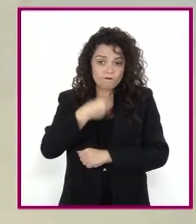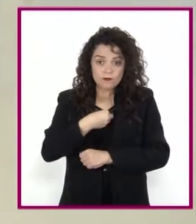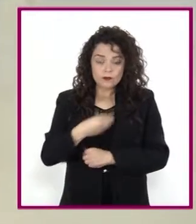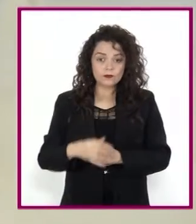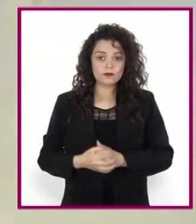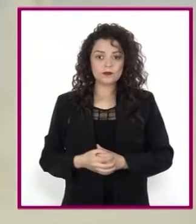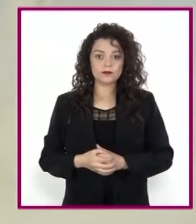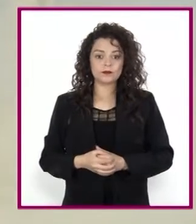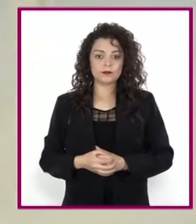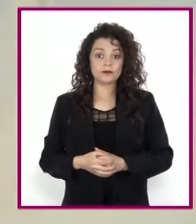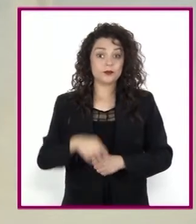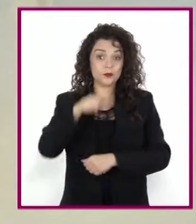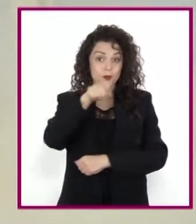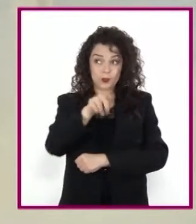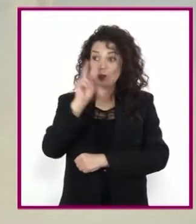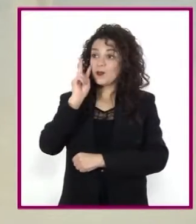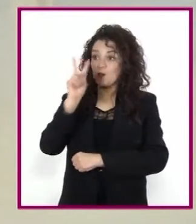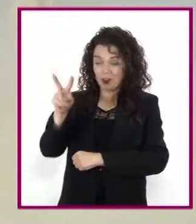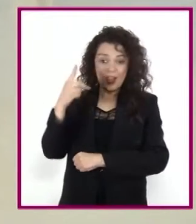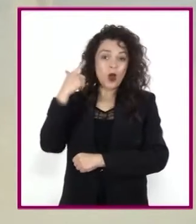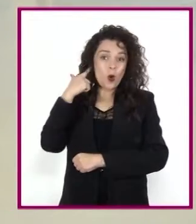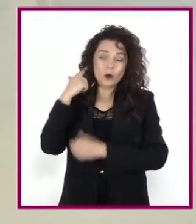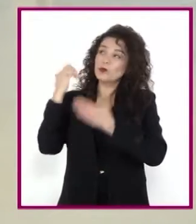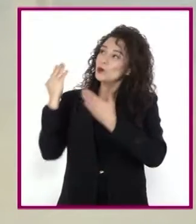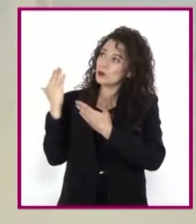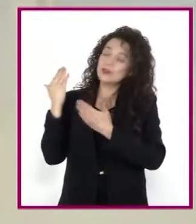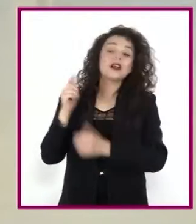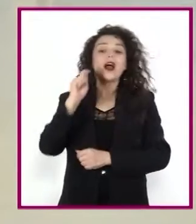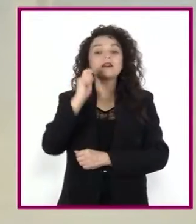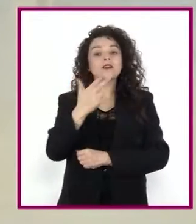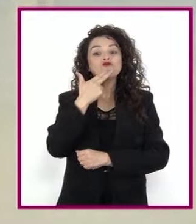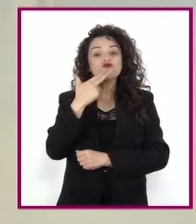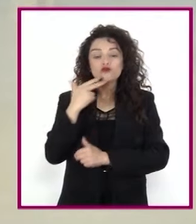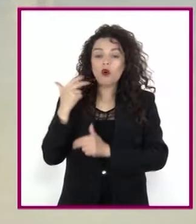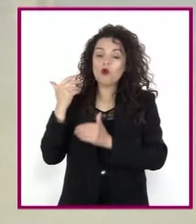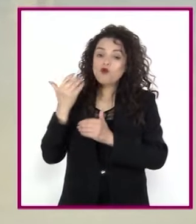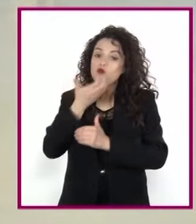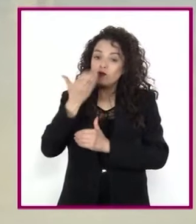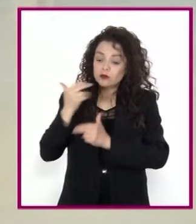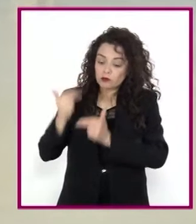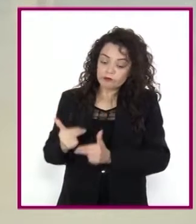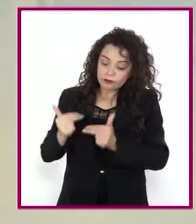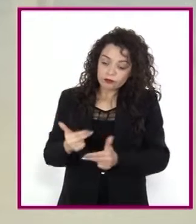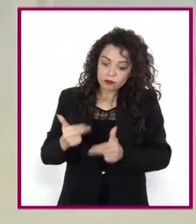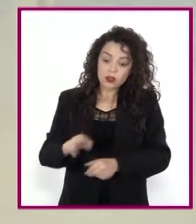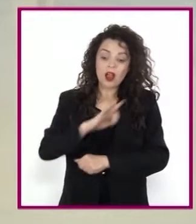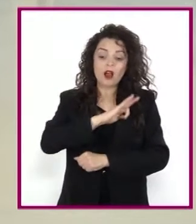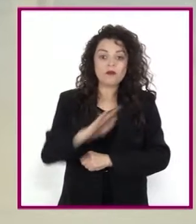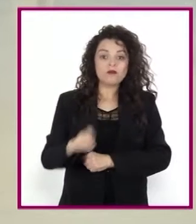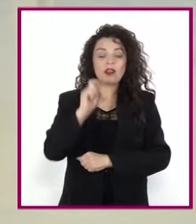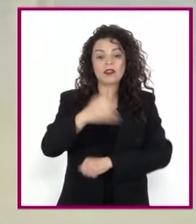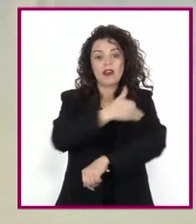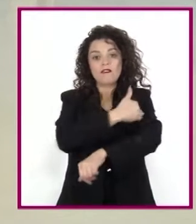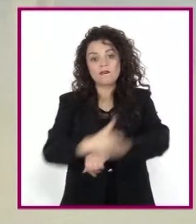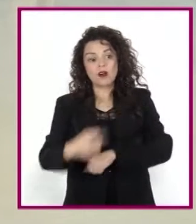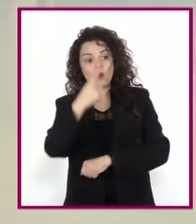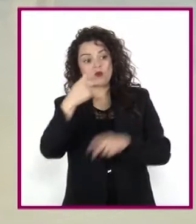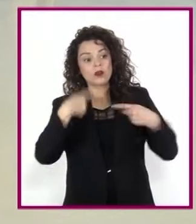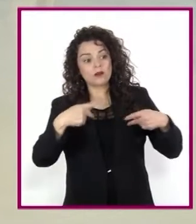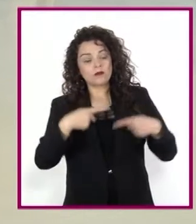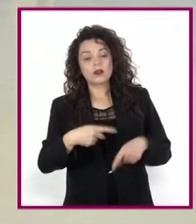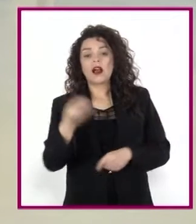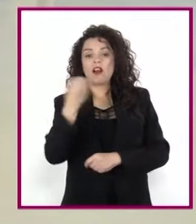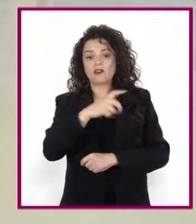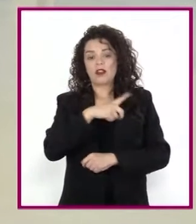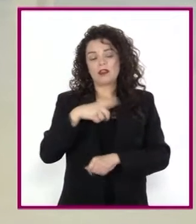Como escucharon y observaron, los usos y costumbres pueden normar la vida de una persona, una familia y una comunidad